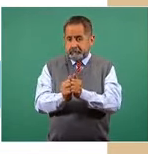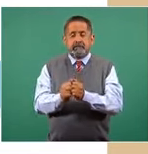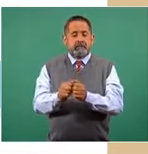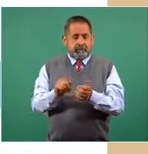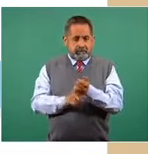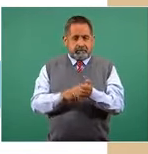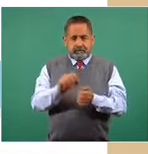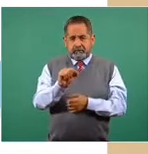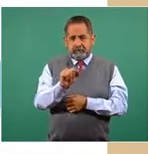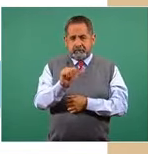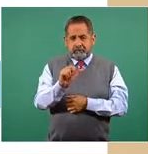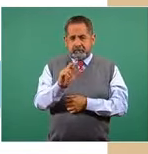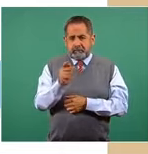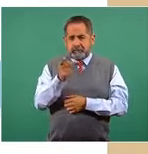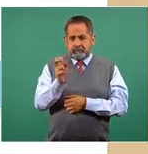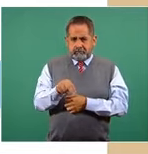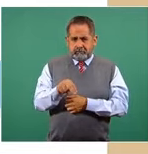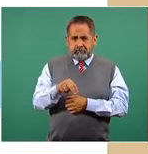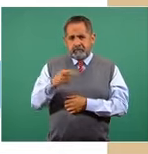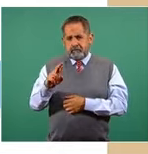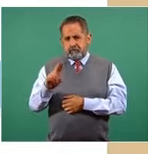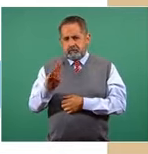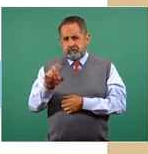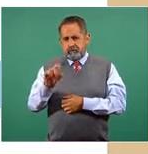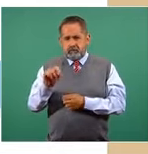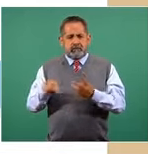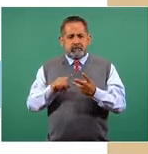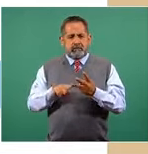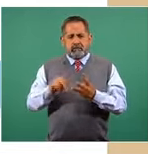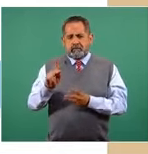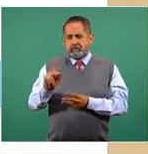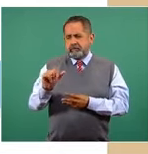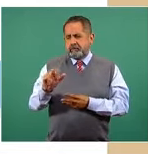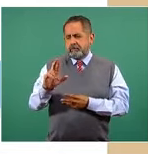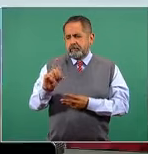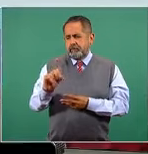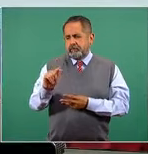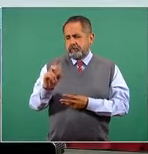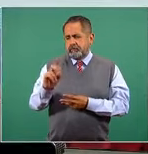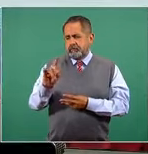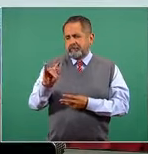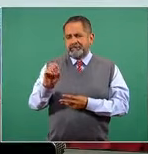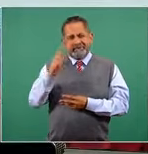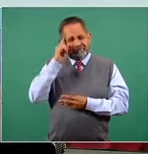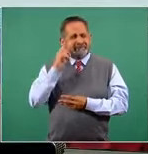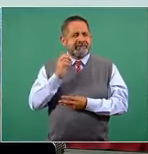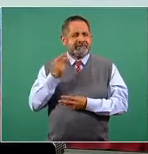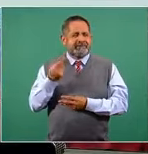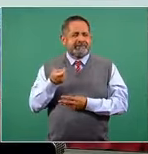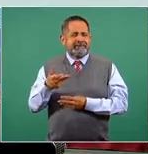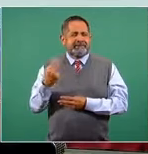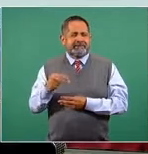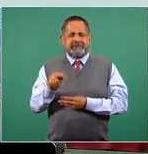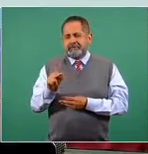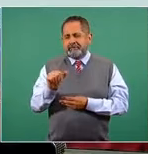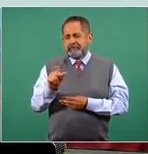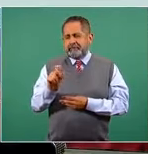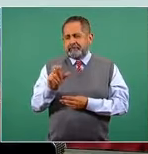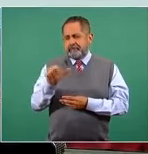vacuna sarampión-rubeola parotiditis. La parotiditis es las famosas paperas. Vamos a